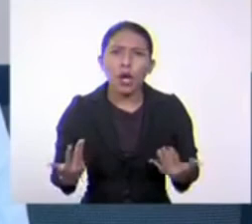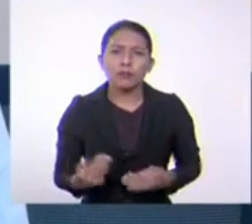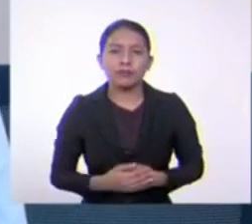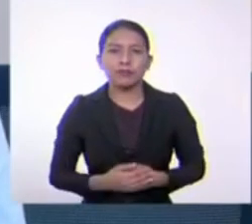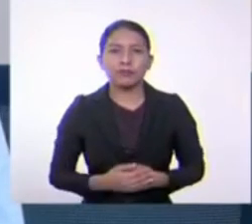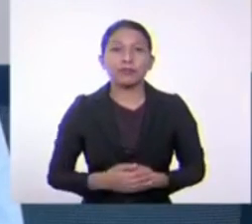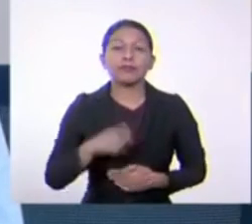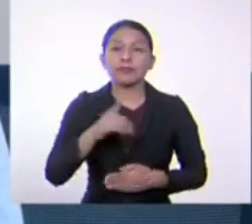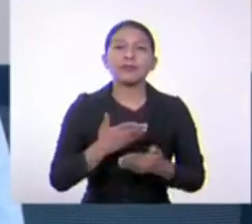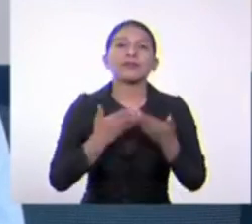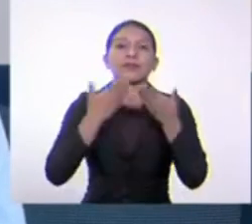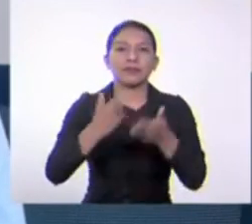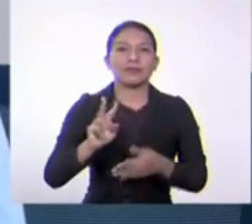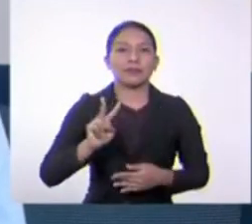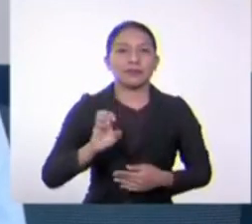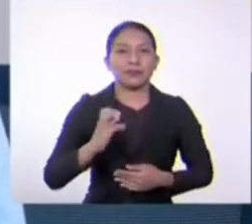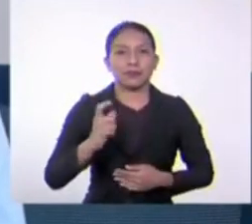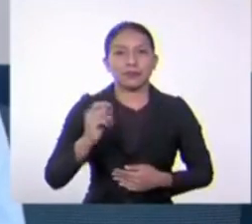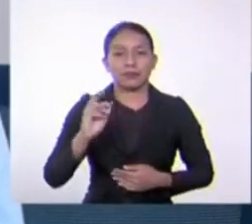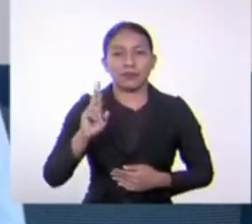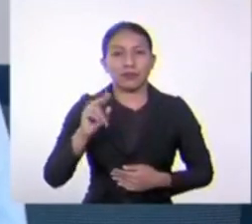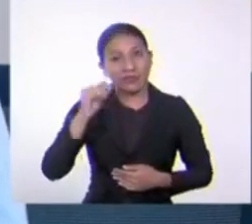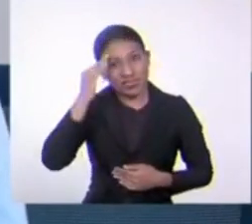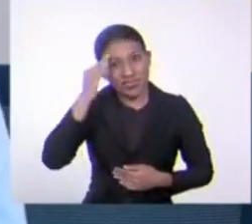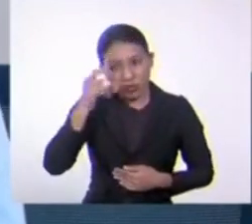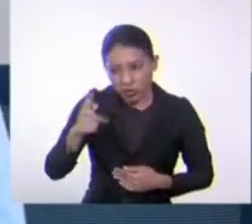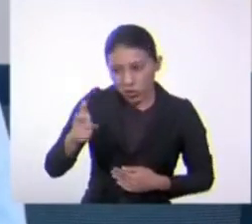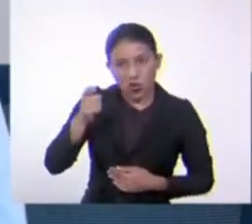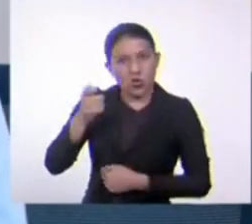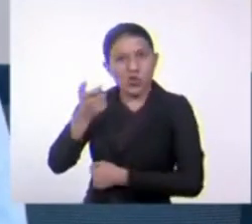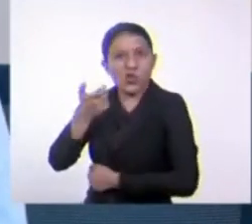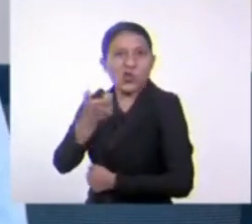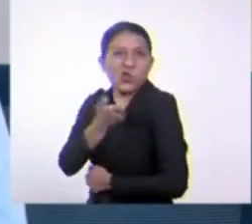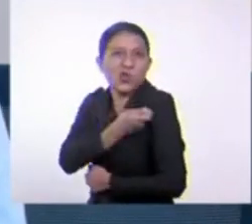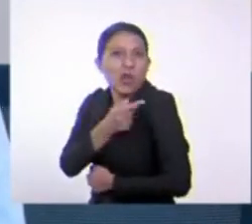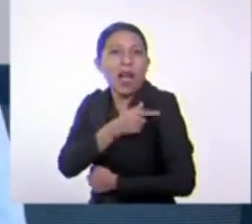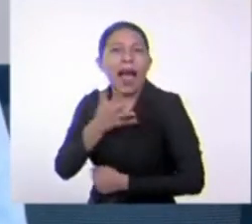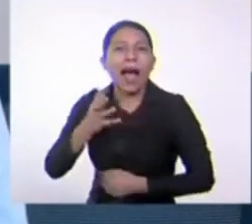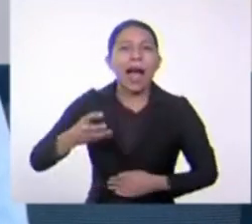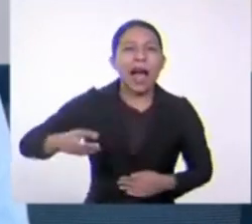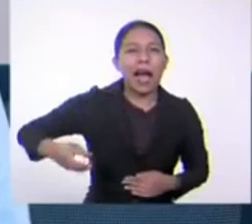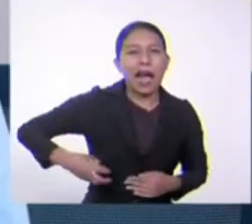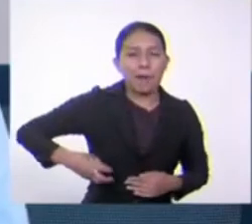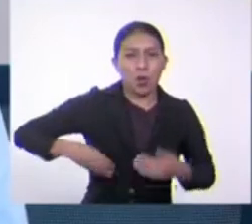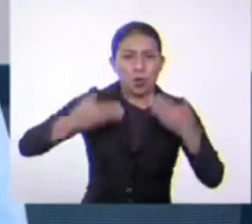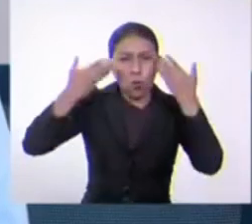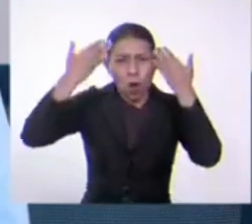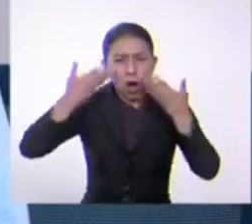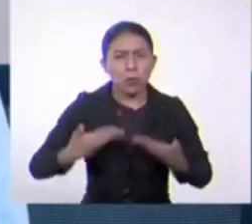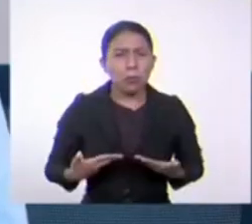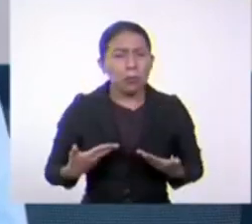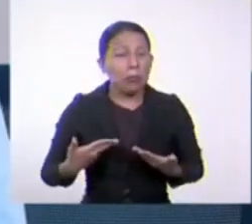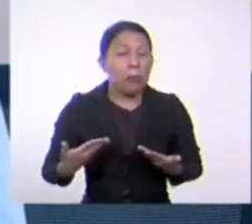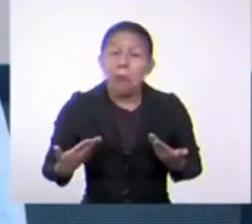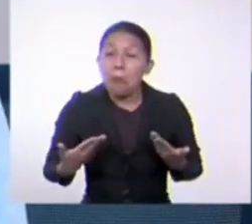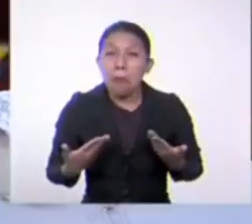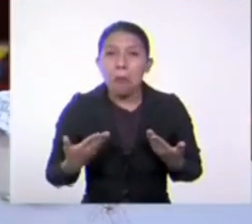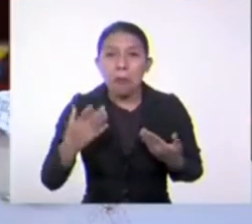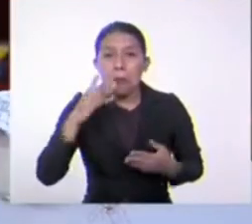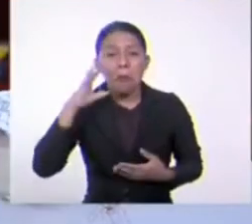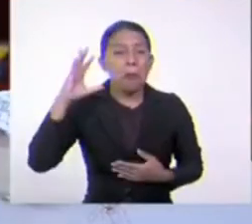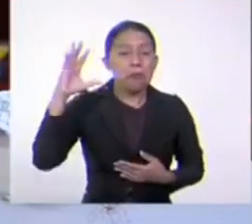un vector que introduce la sustancia que engañará a nuestro organismo metiendo a un